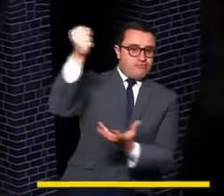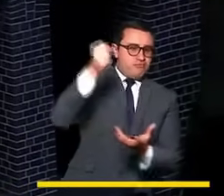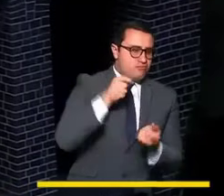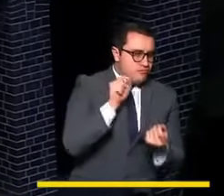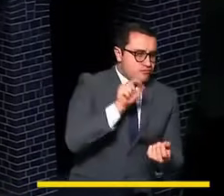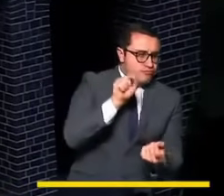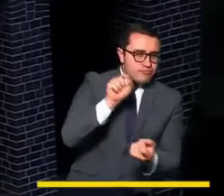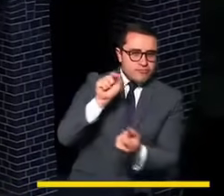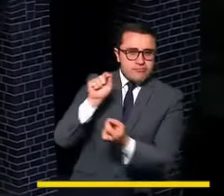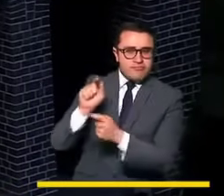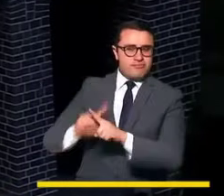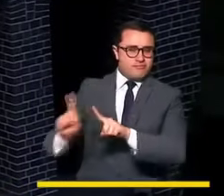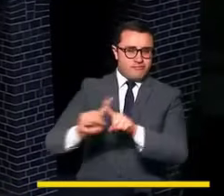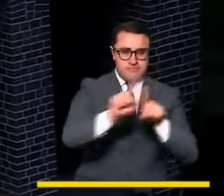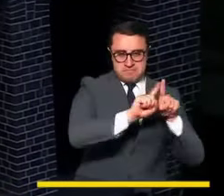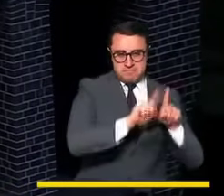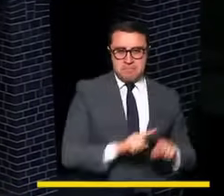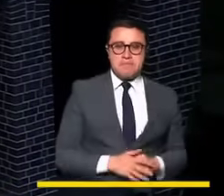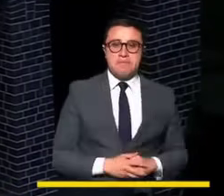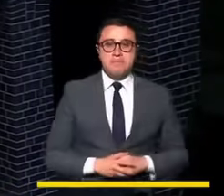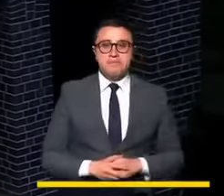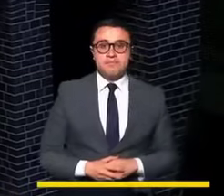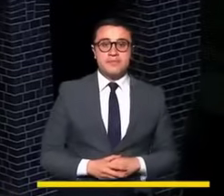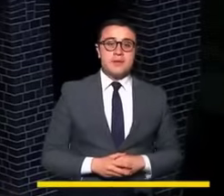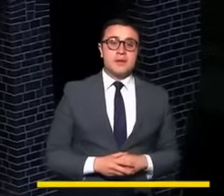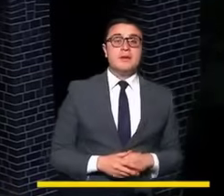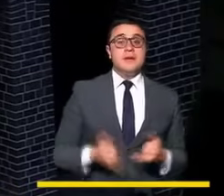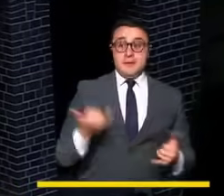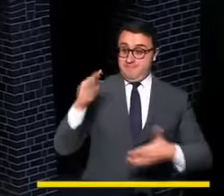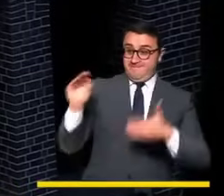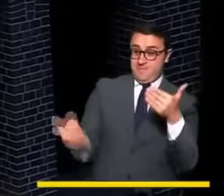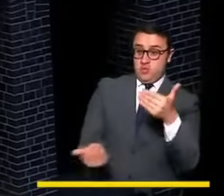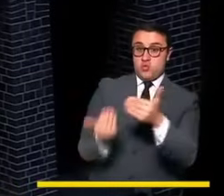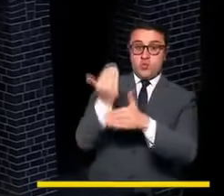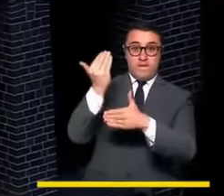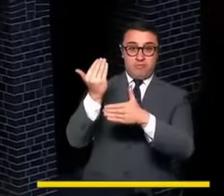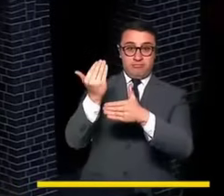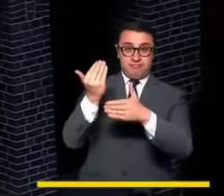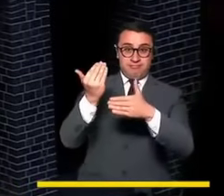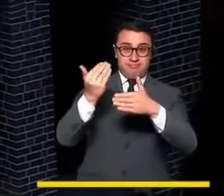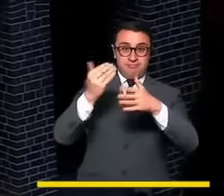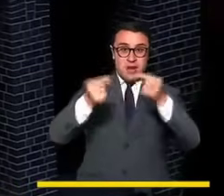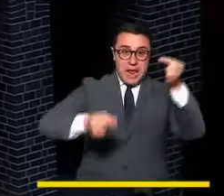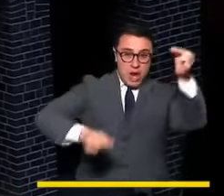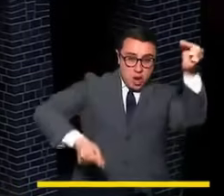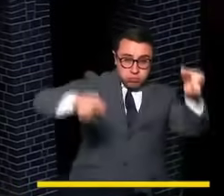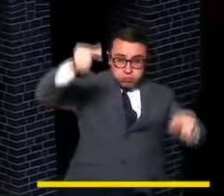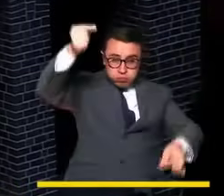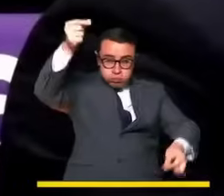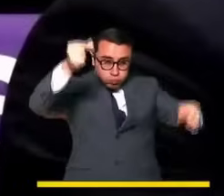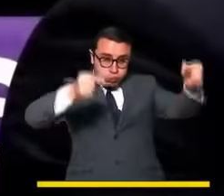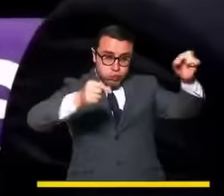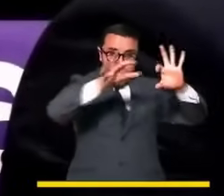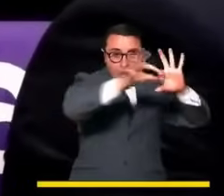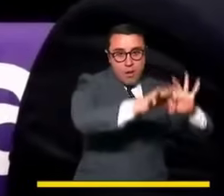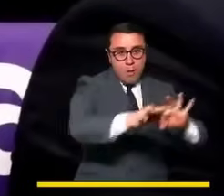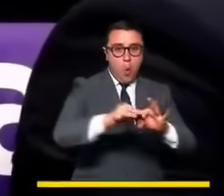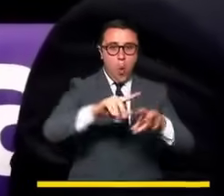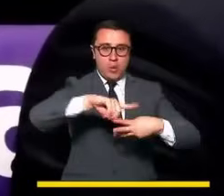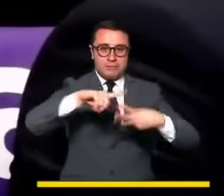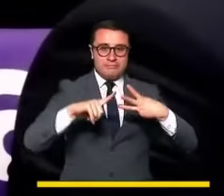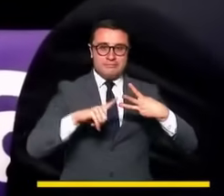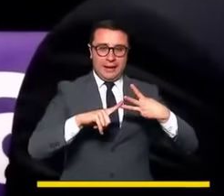En estos aspectos, un nuevo sistema económico articulado alrededor de estas variables